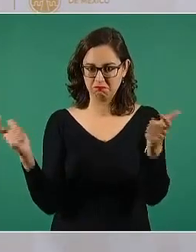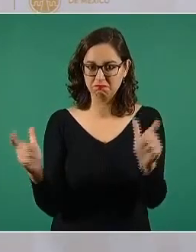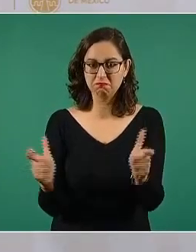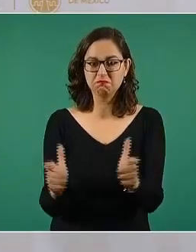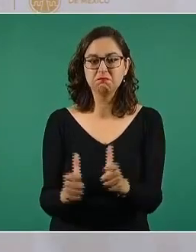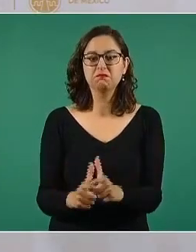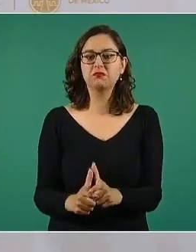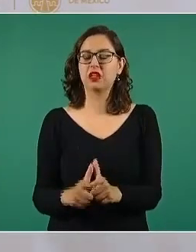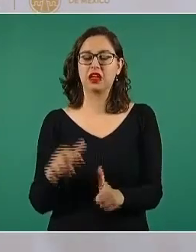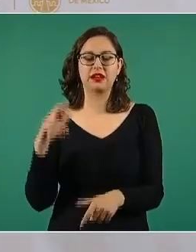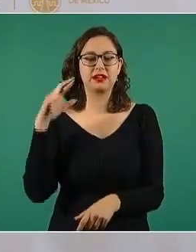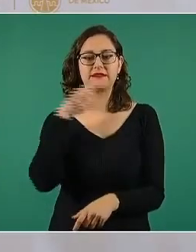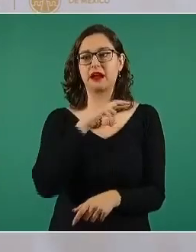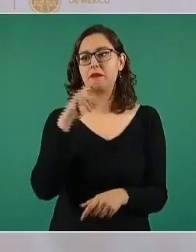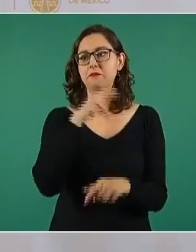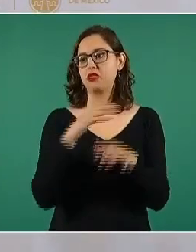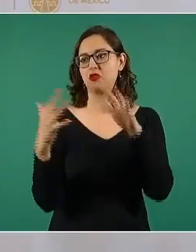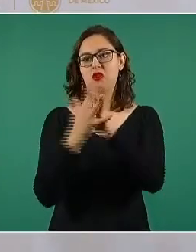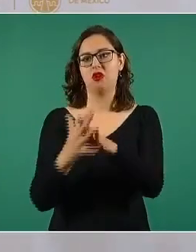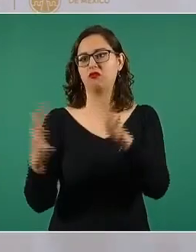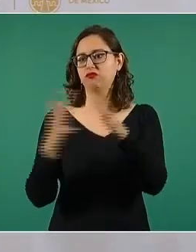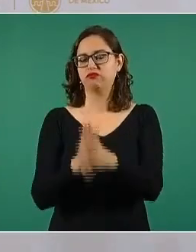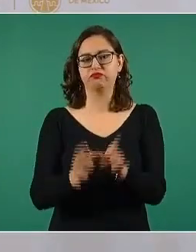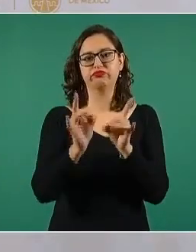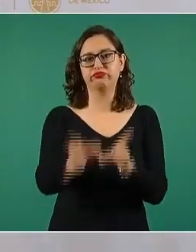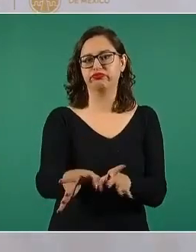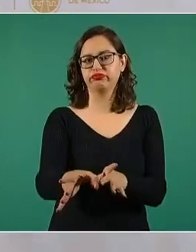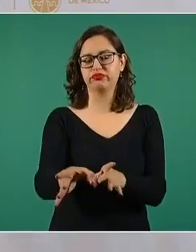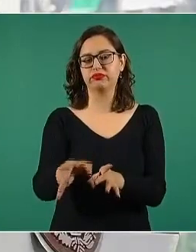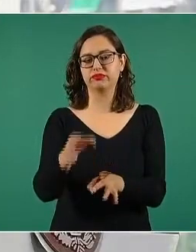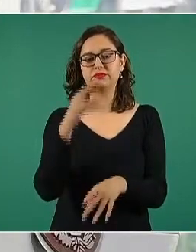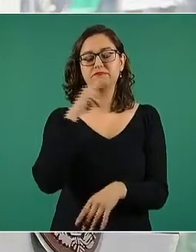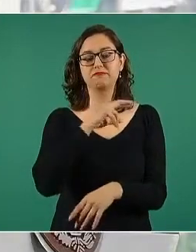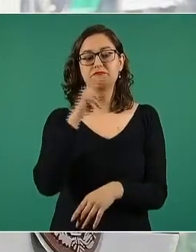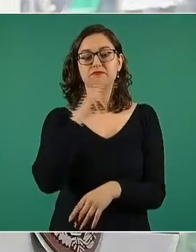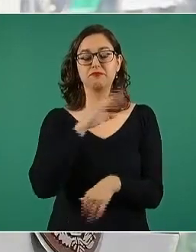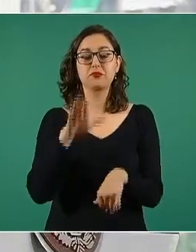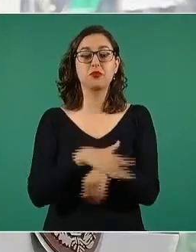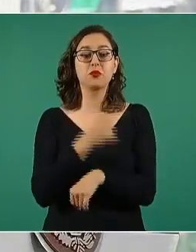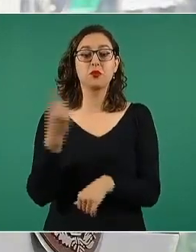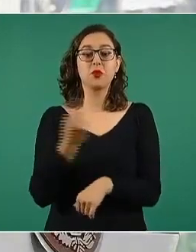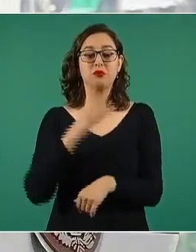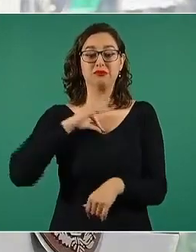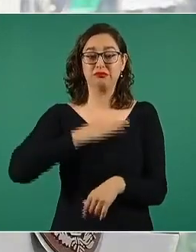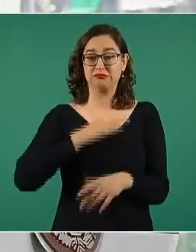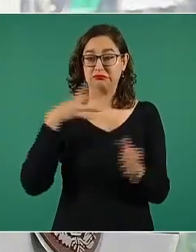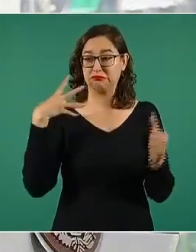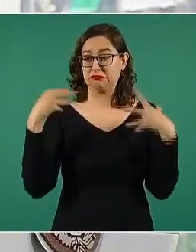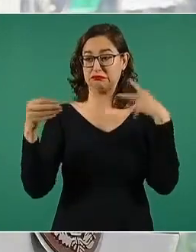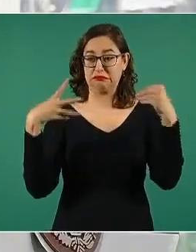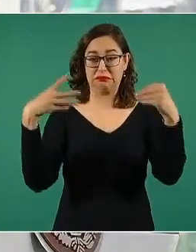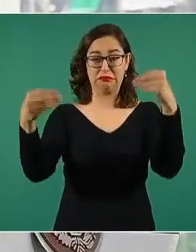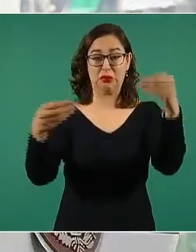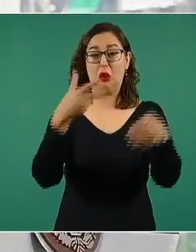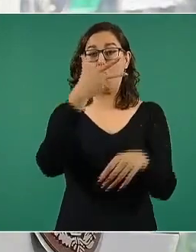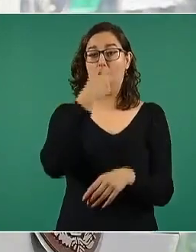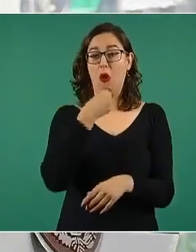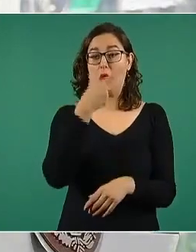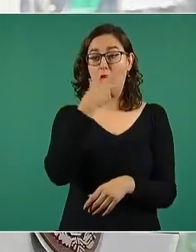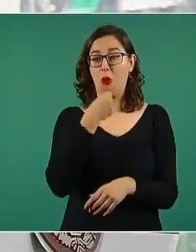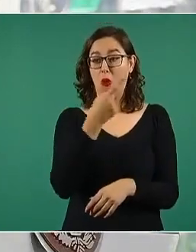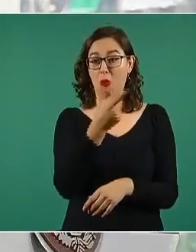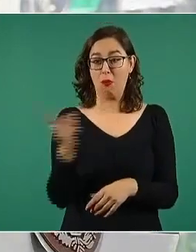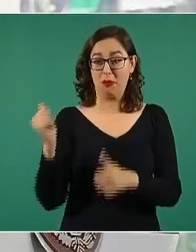porque, como he dicho, en esta pestilencia murió gran cantidad de hombres y gente